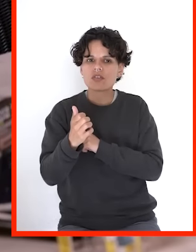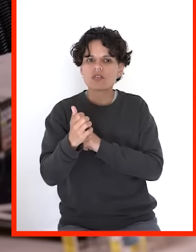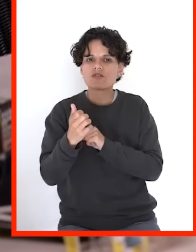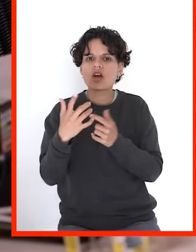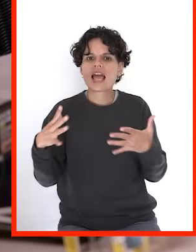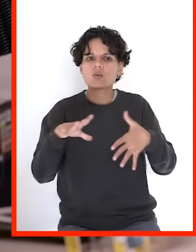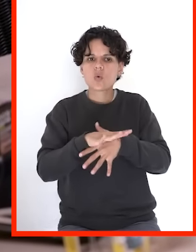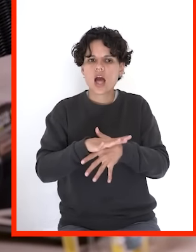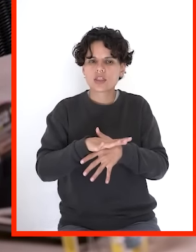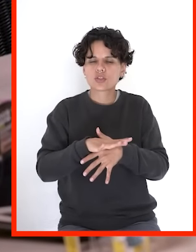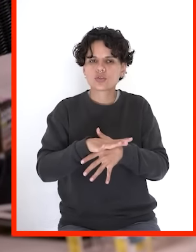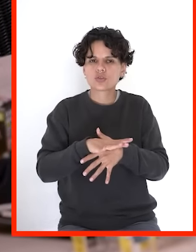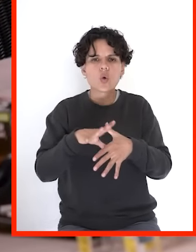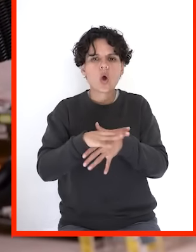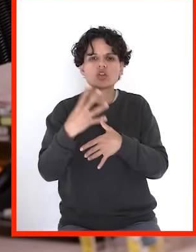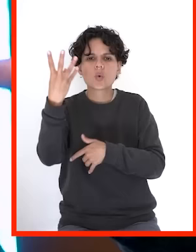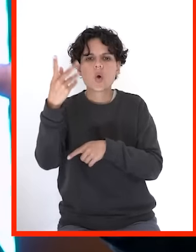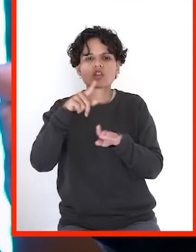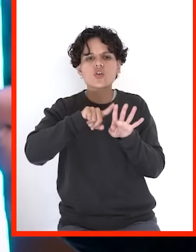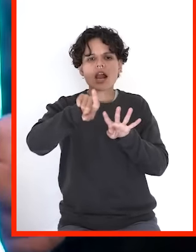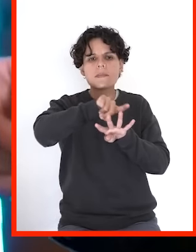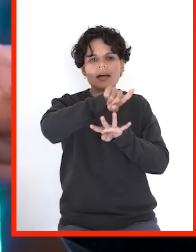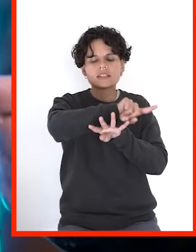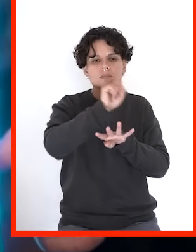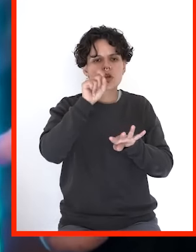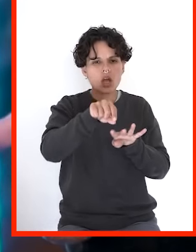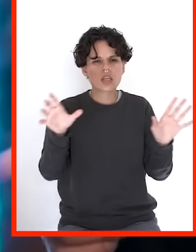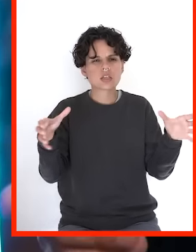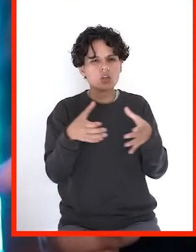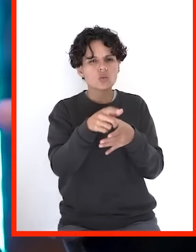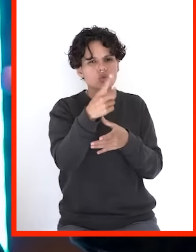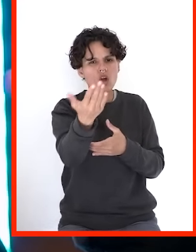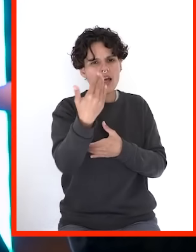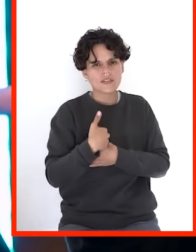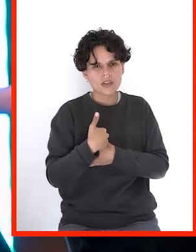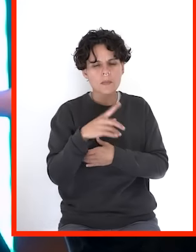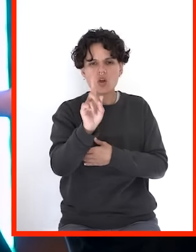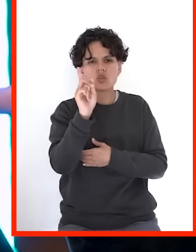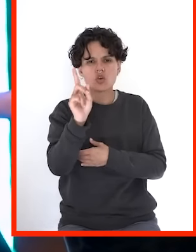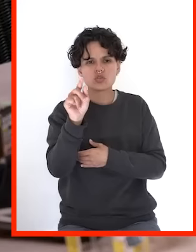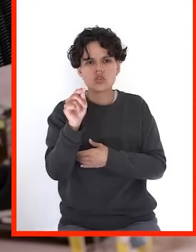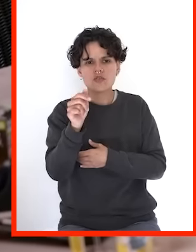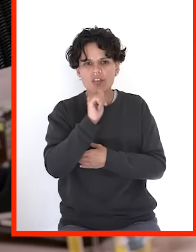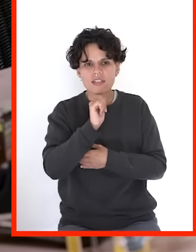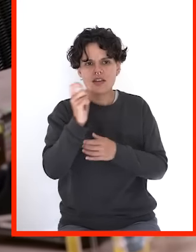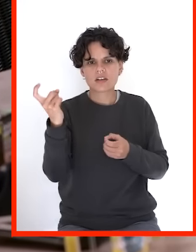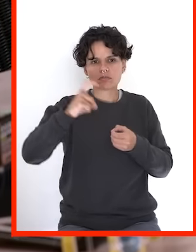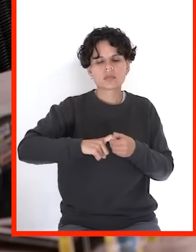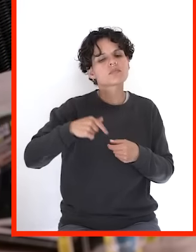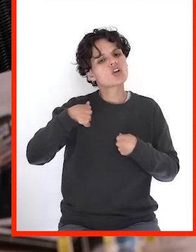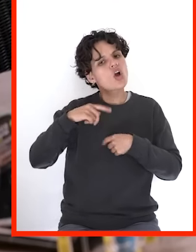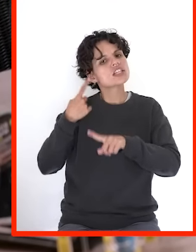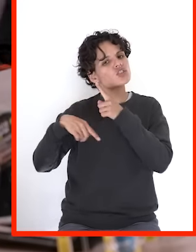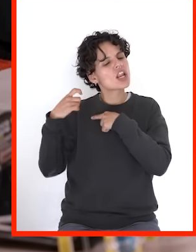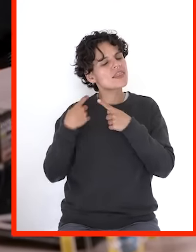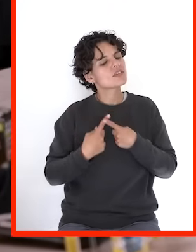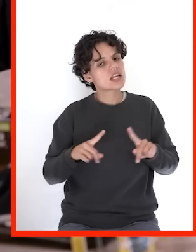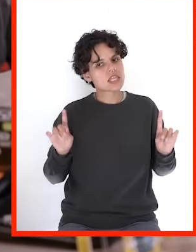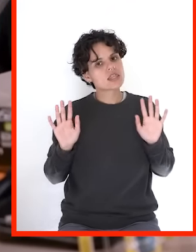fue ahí, en el gimnasio Lo Prado. Pero ahí... Tú tocaste con nosotros, pero no erais del grupo, ¿cierto? Es que yo tengo otra historia, weón.